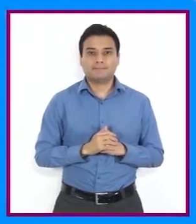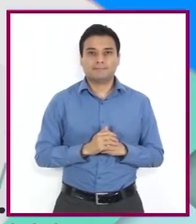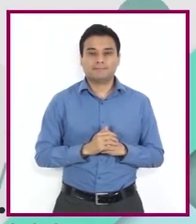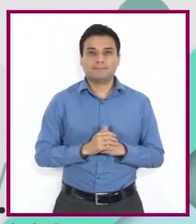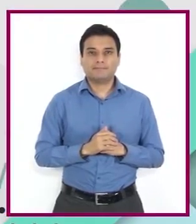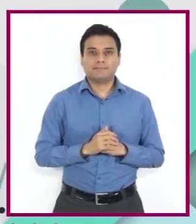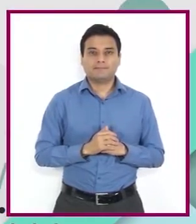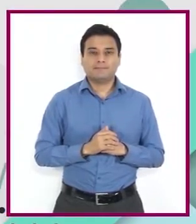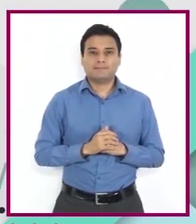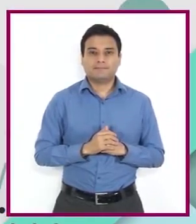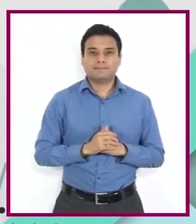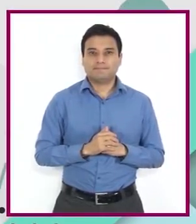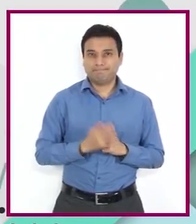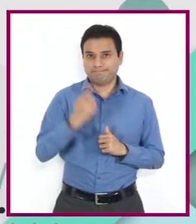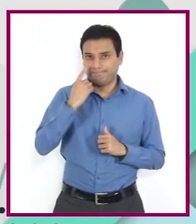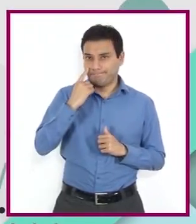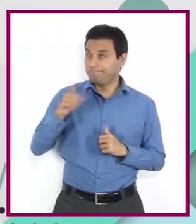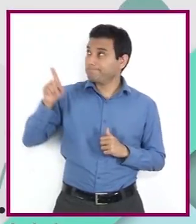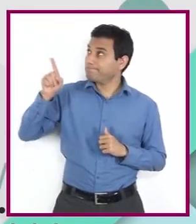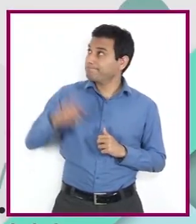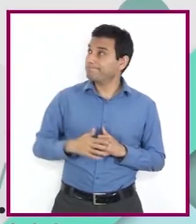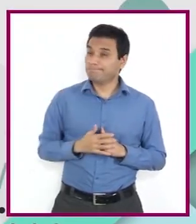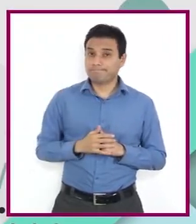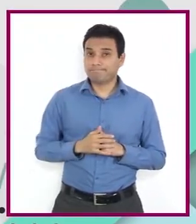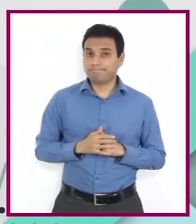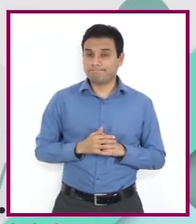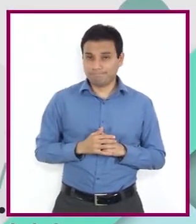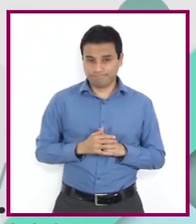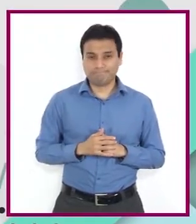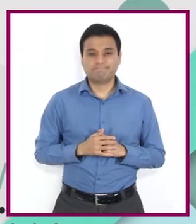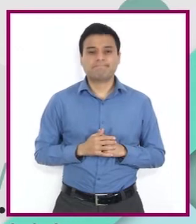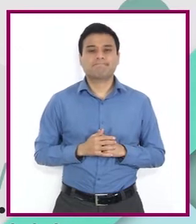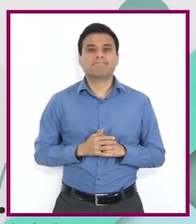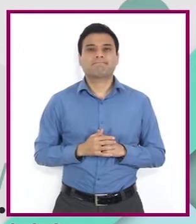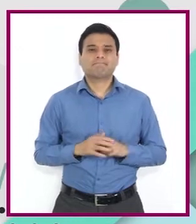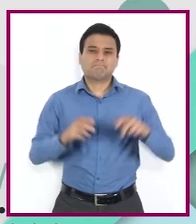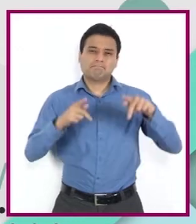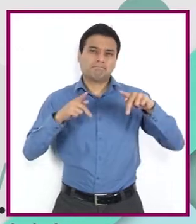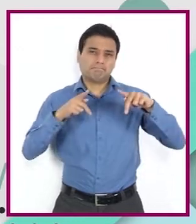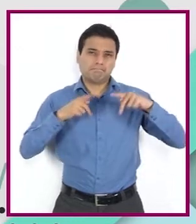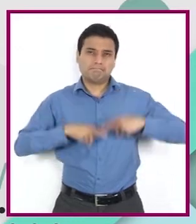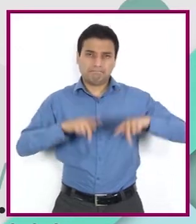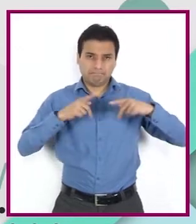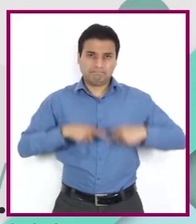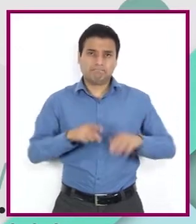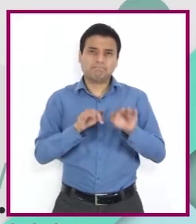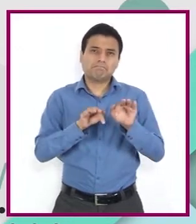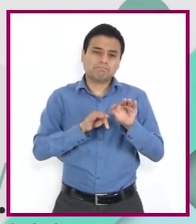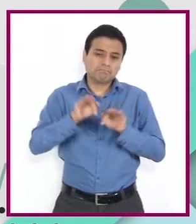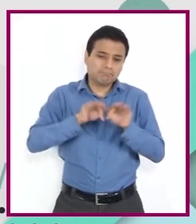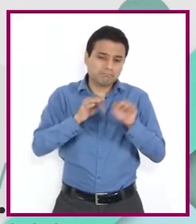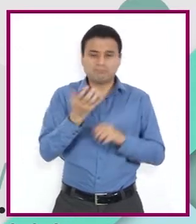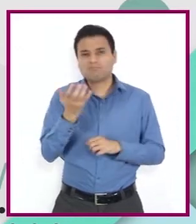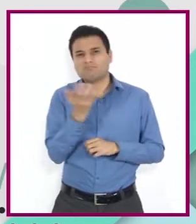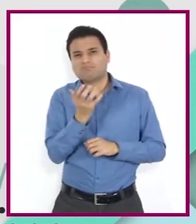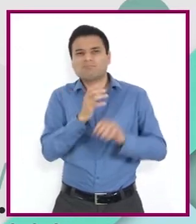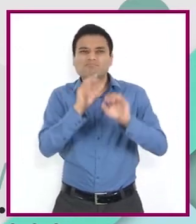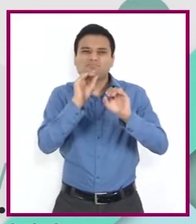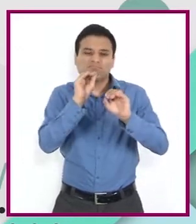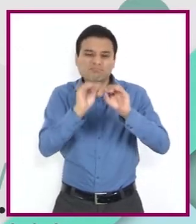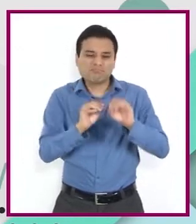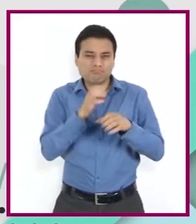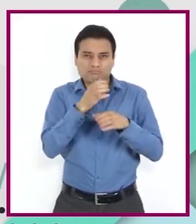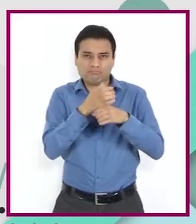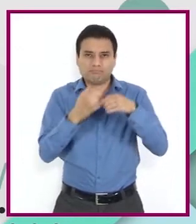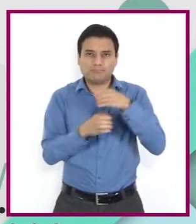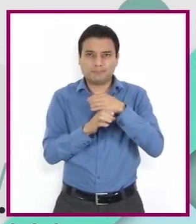Hagámoslo. La gráfica muestra los días que tardan cierto número de obreros para elaborar un producto. Tomen unos instantes para